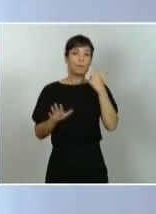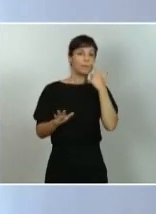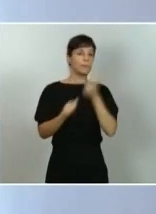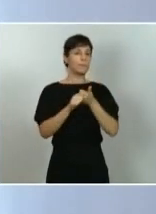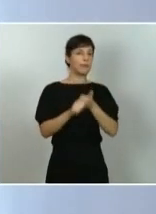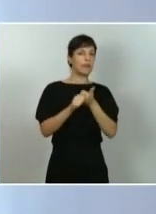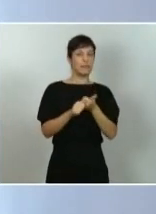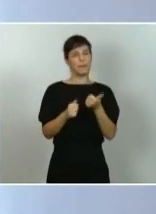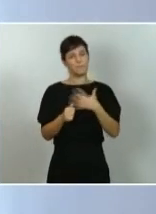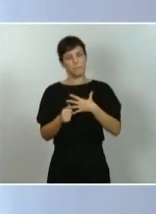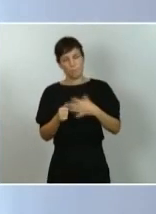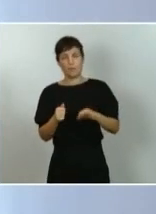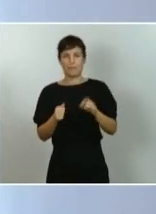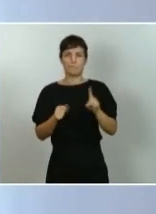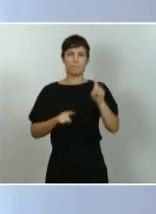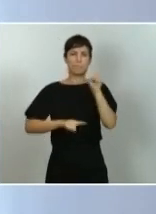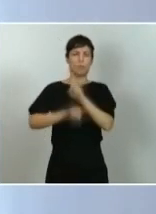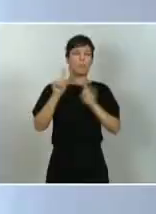posible confinamiento. Javier,